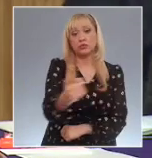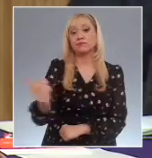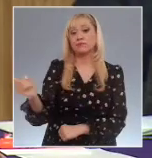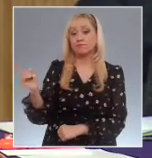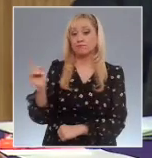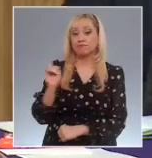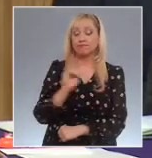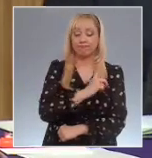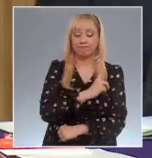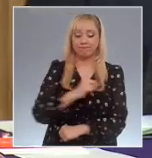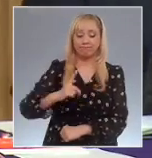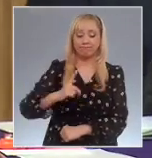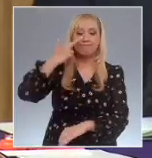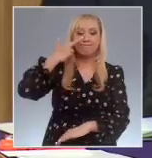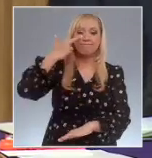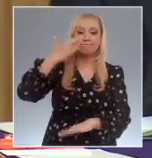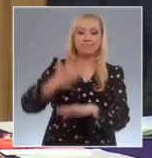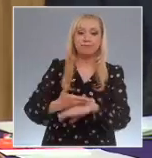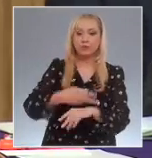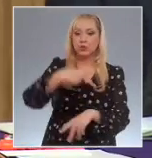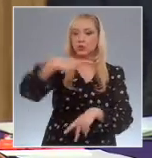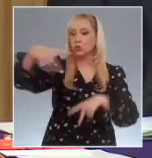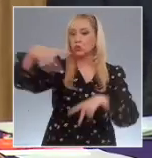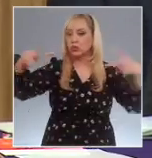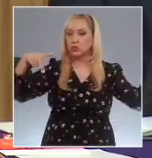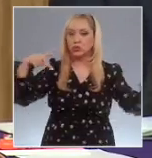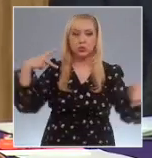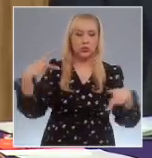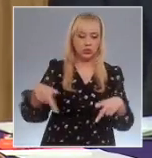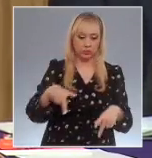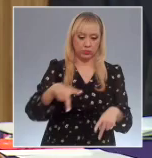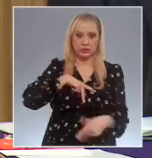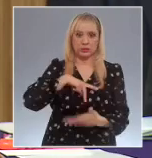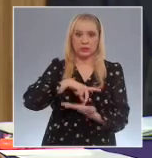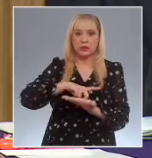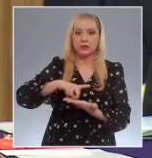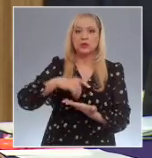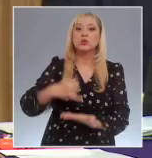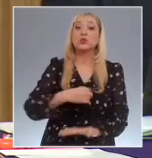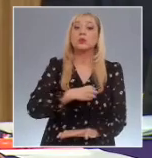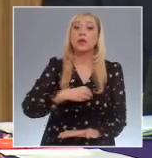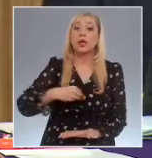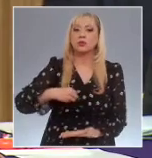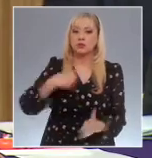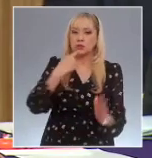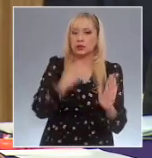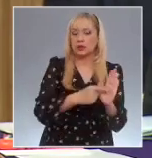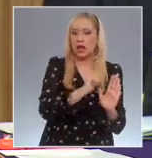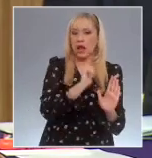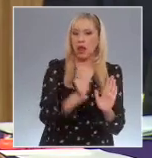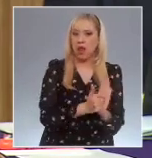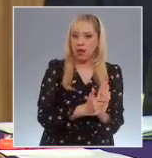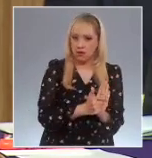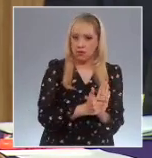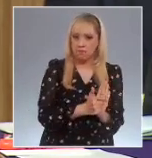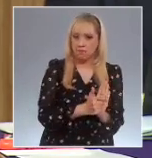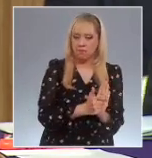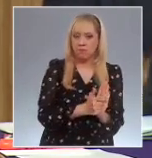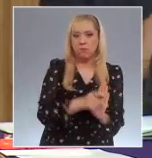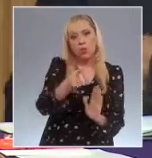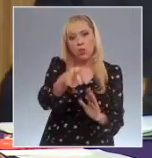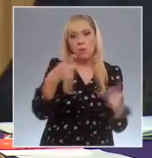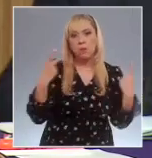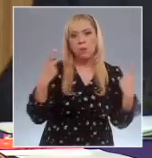nuestros derechos y obligaciones electorales y cívicas, sea como electores o como